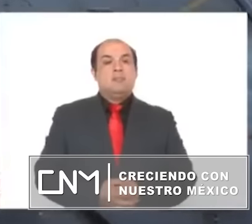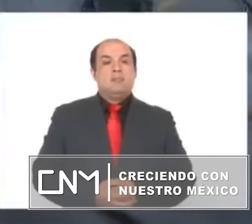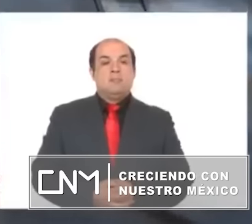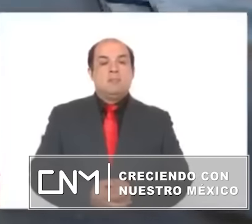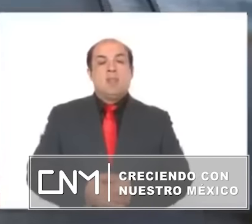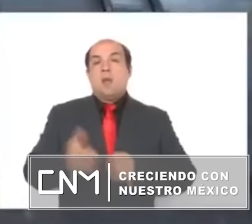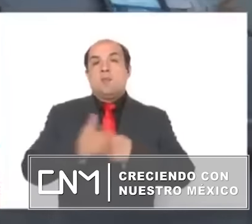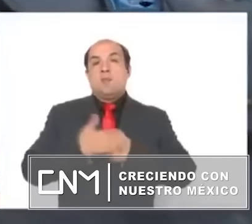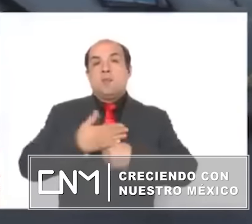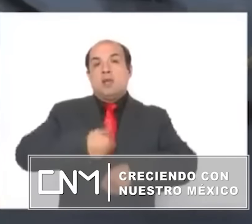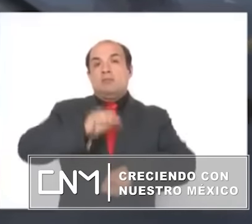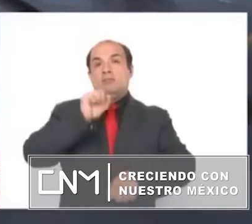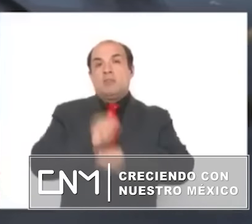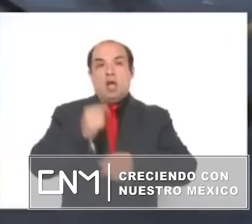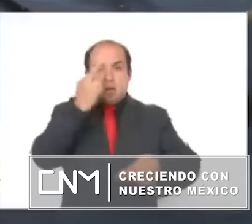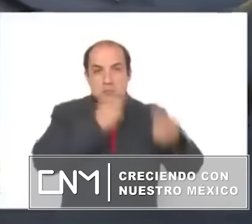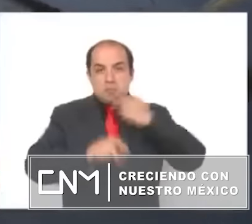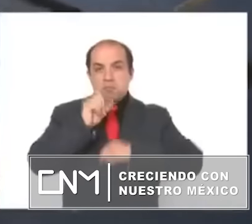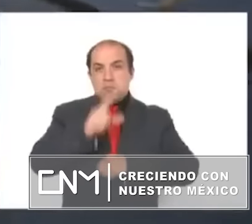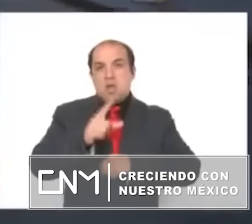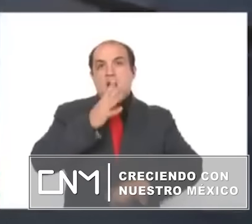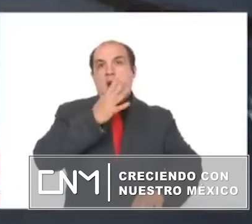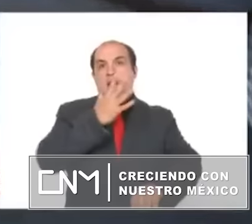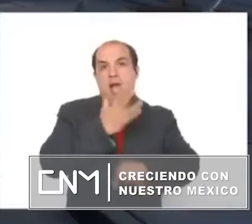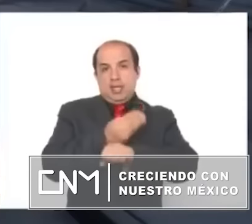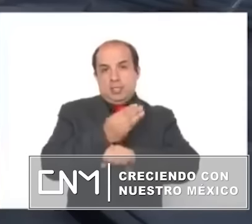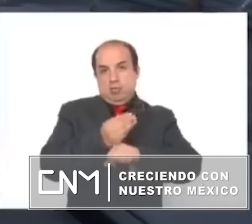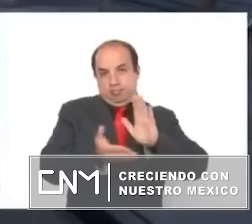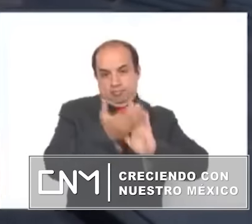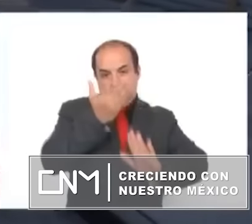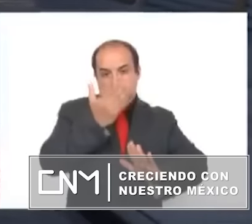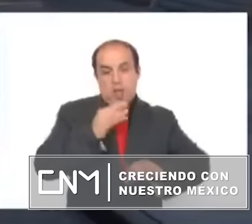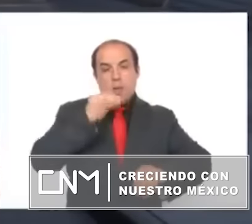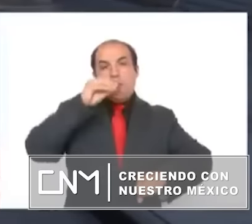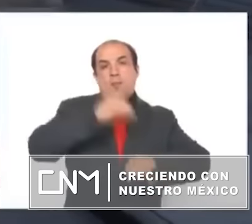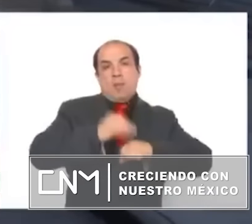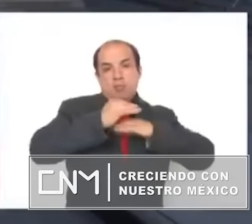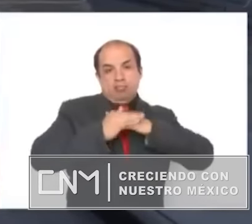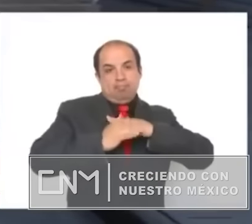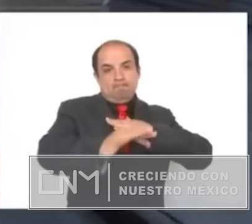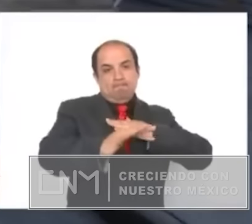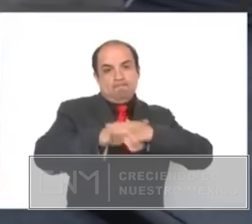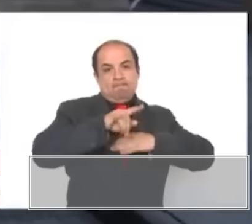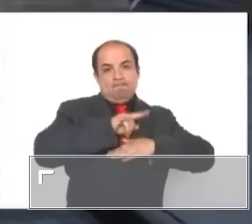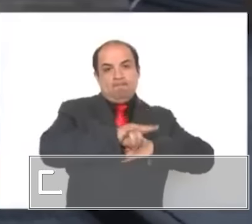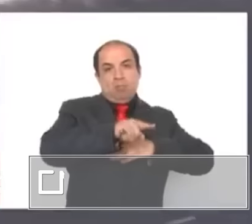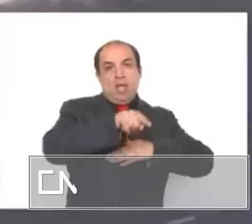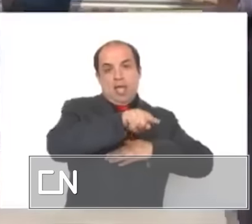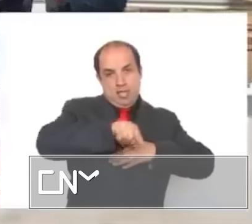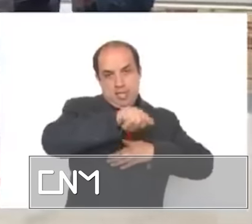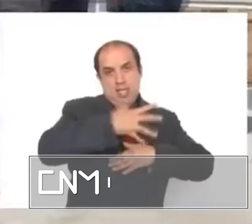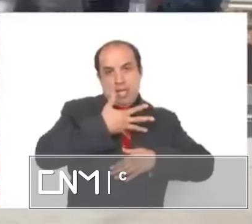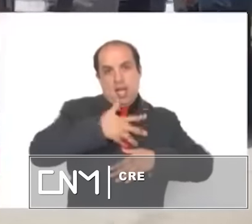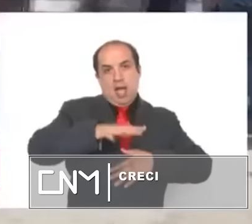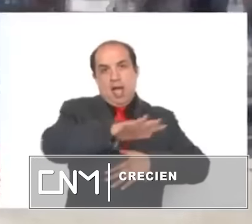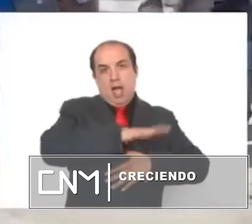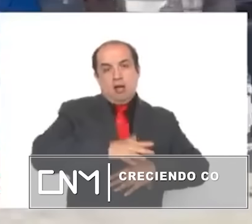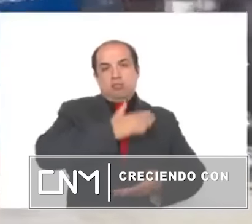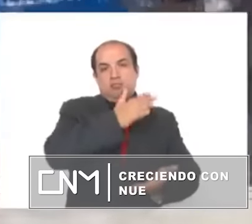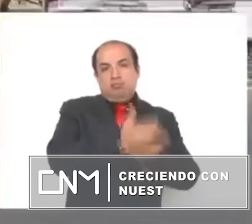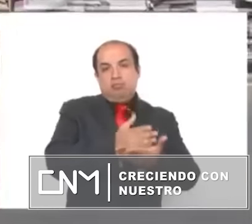y la próxima semana estaremos viendo ya la intervención con concreto hidráulico en la sección donde quedará la estación. Entonces, hasta